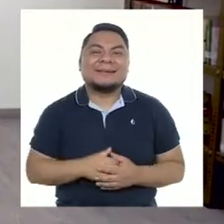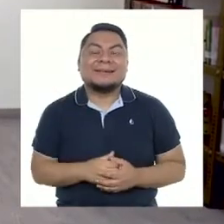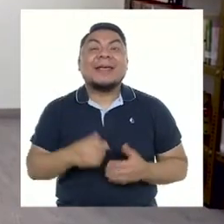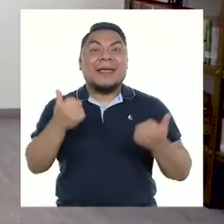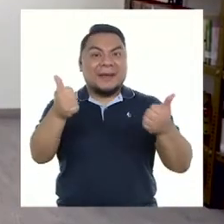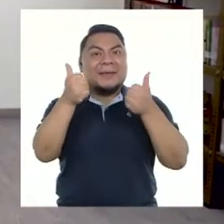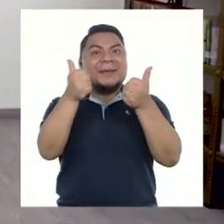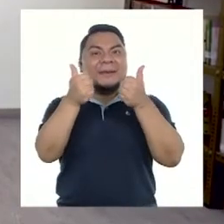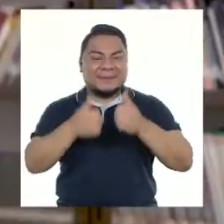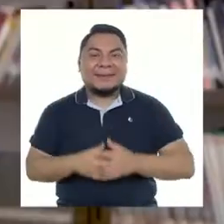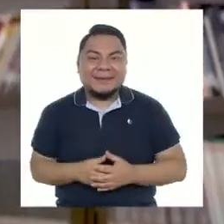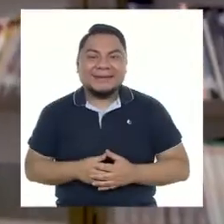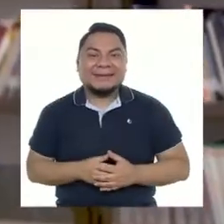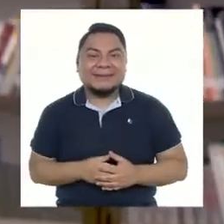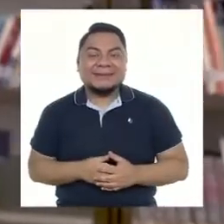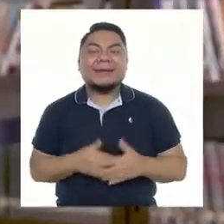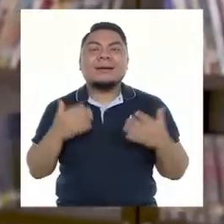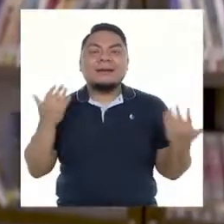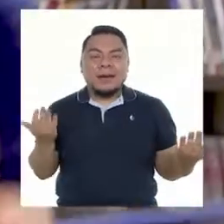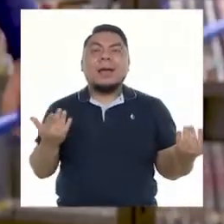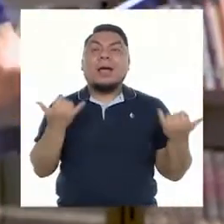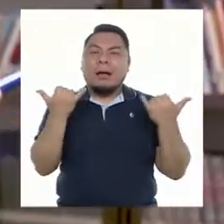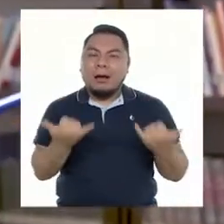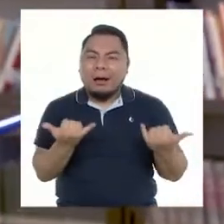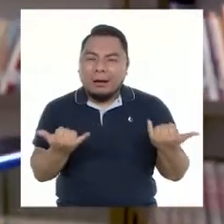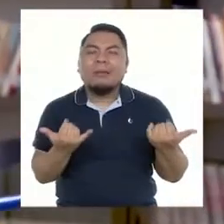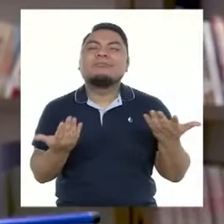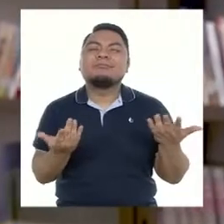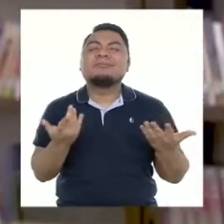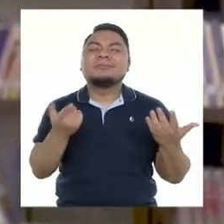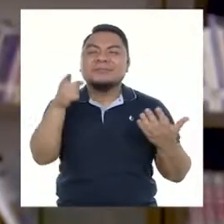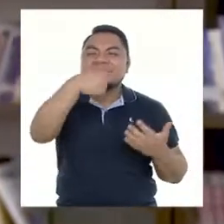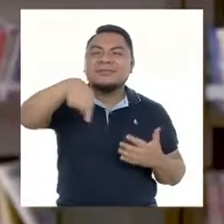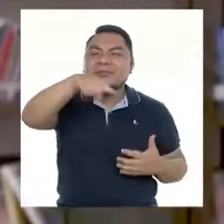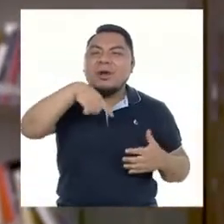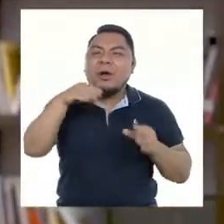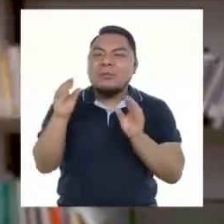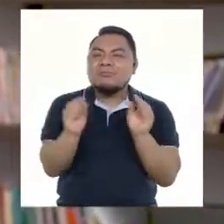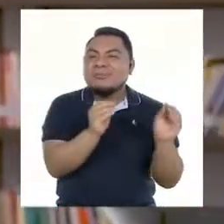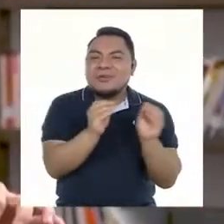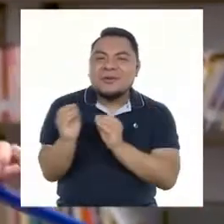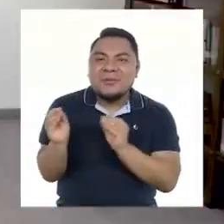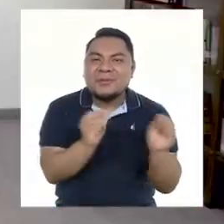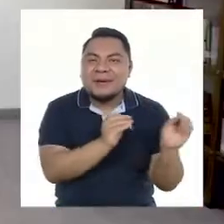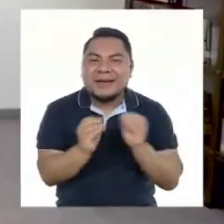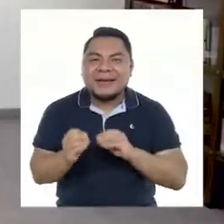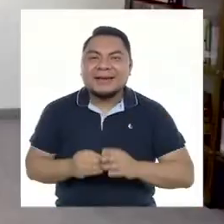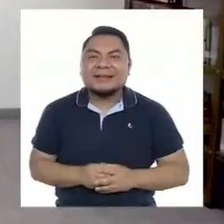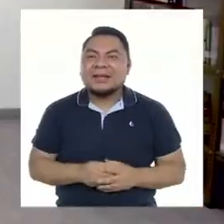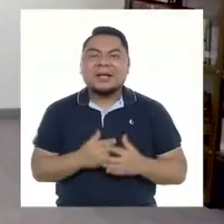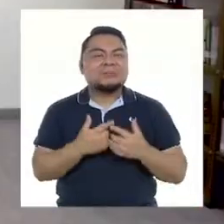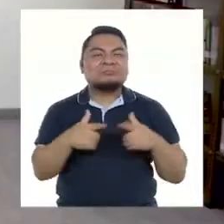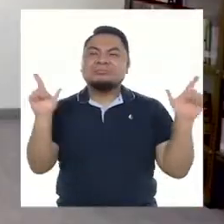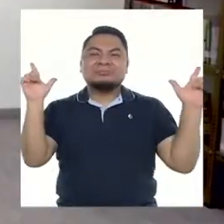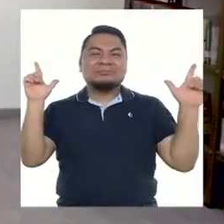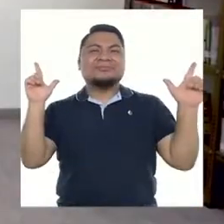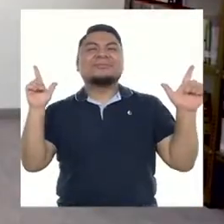¡Muy bien! Entonces, ahora vamos a movernos.